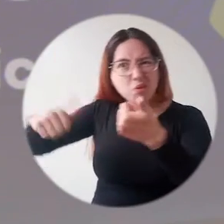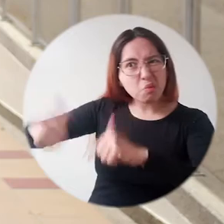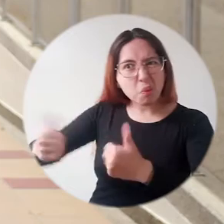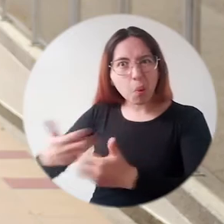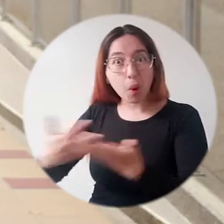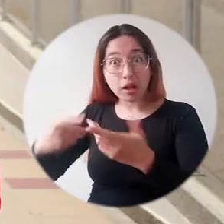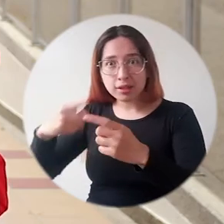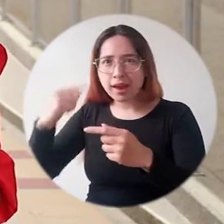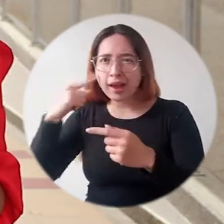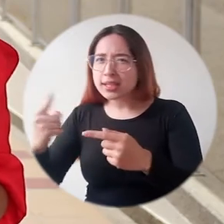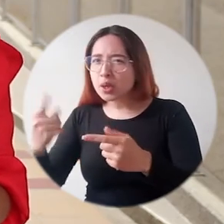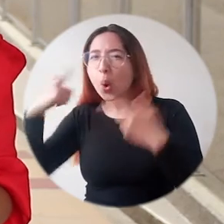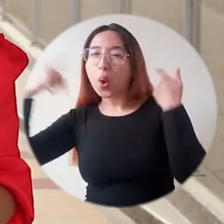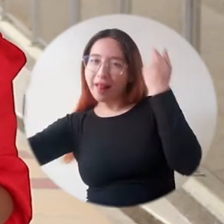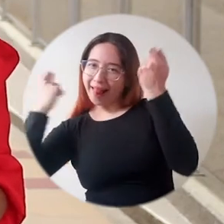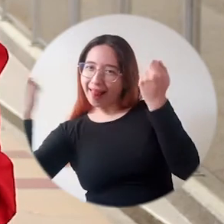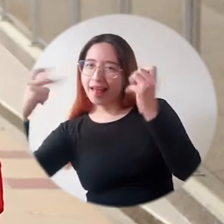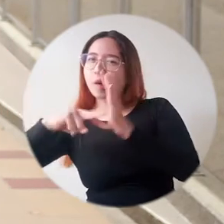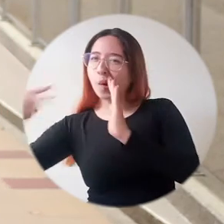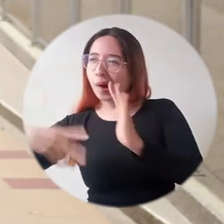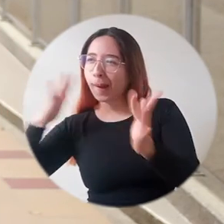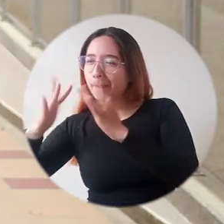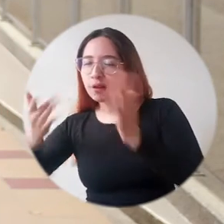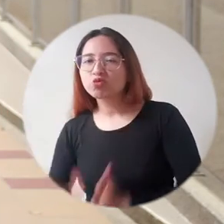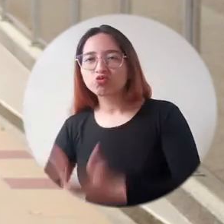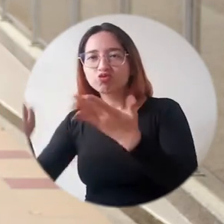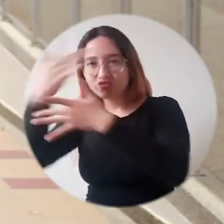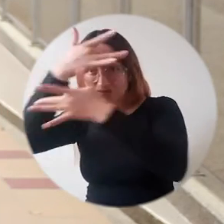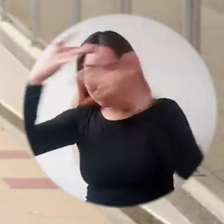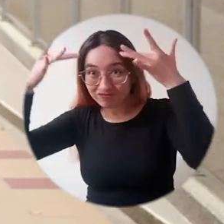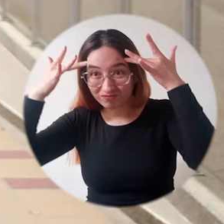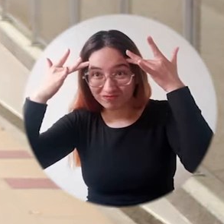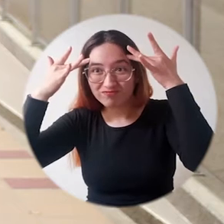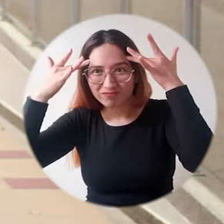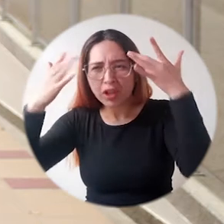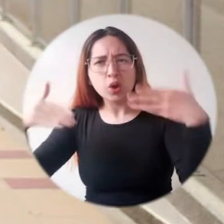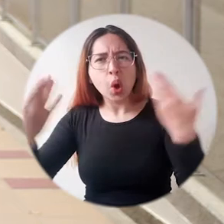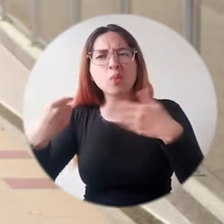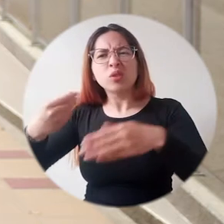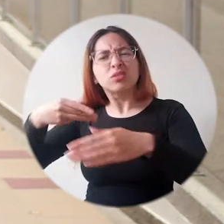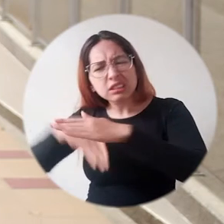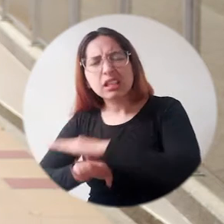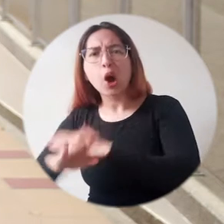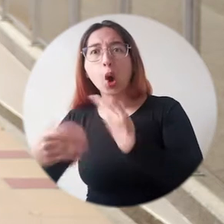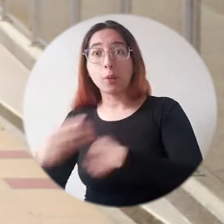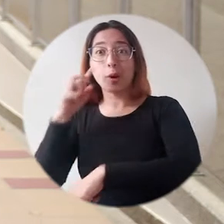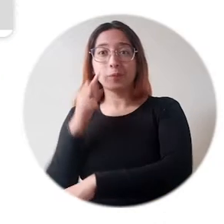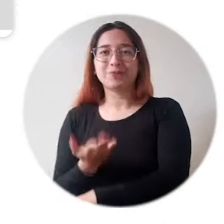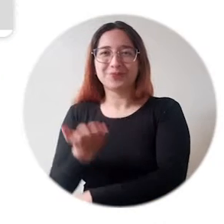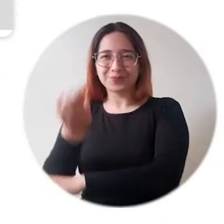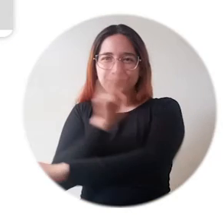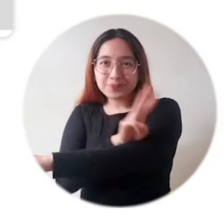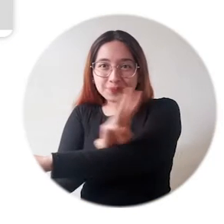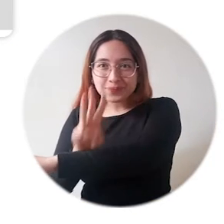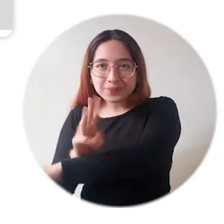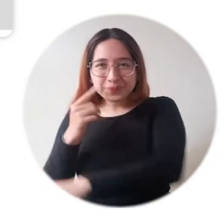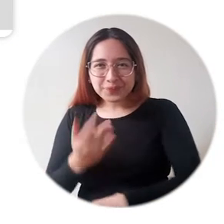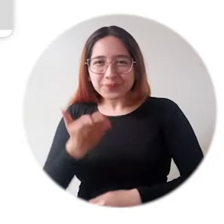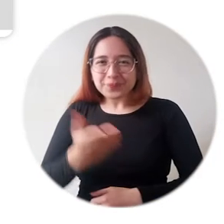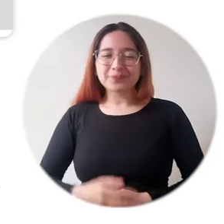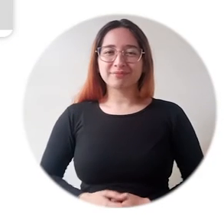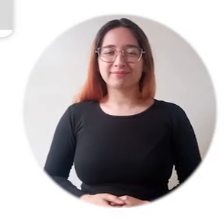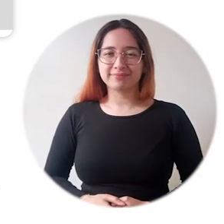es eco salut de una estrategia tecnológica para la salud mental pueden ingresar a través de www sicco salud